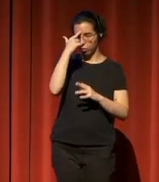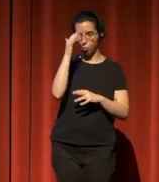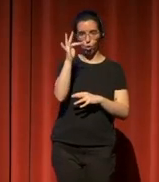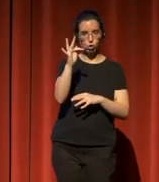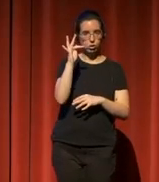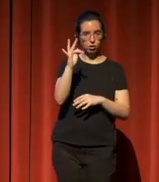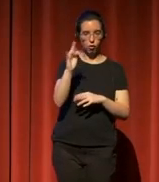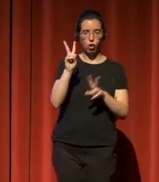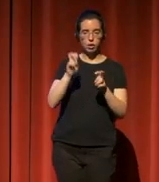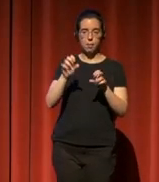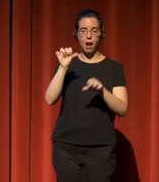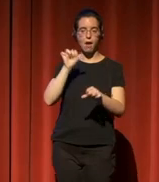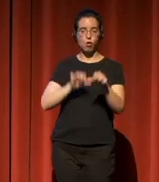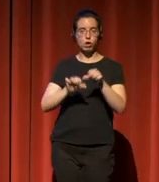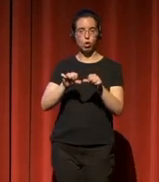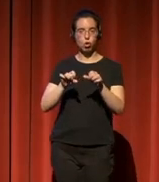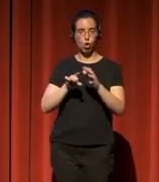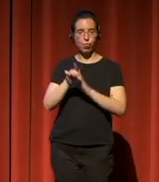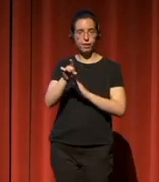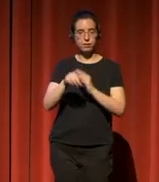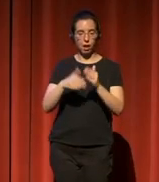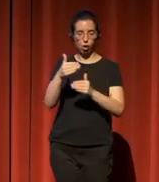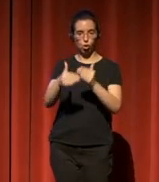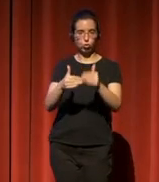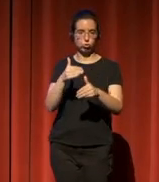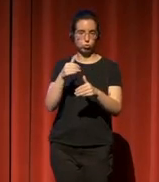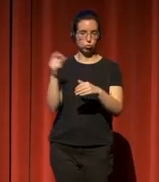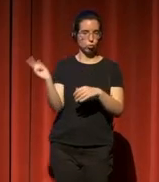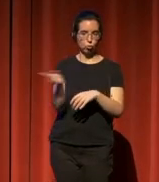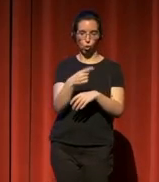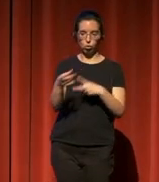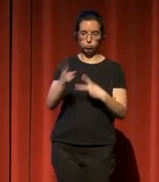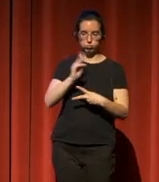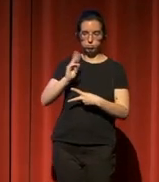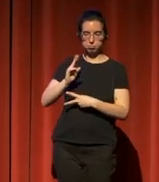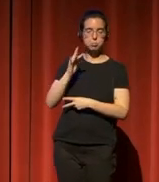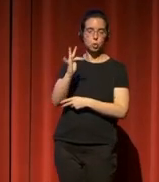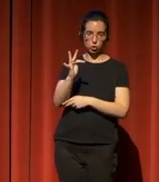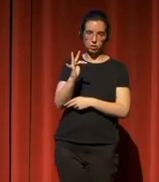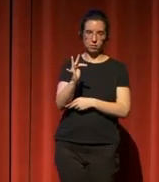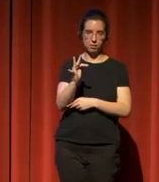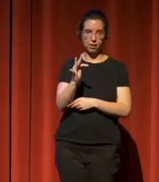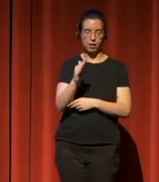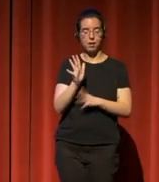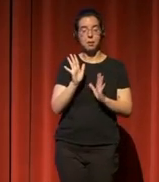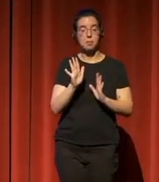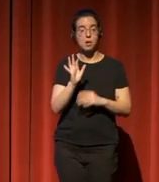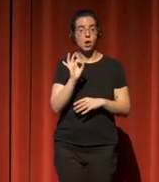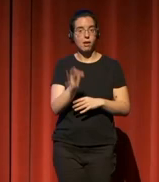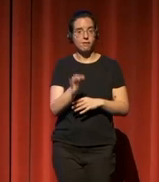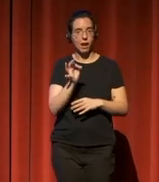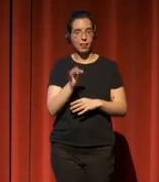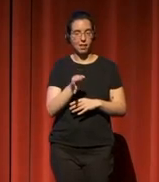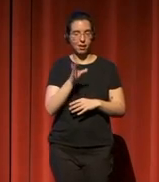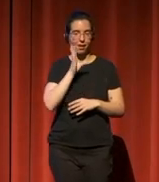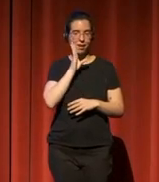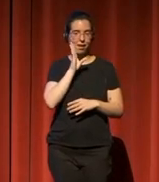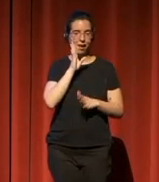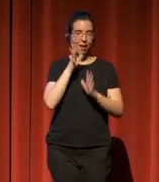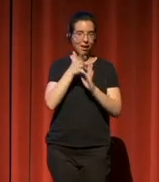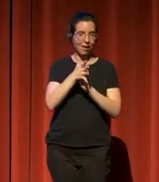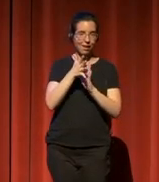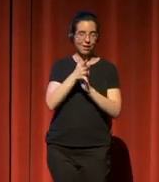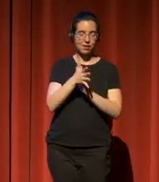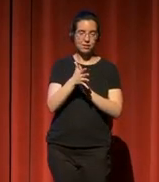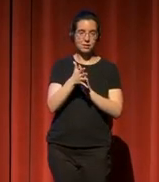desarrollo de los laboratorios vale e Pero es verdad que e me remito un poco a lo que hablaba antes